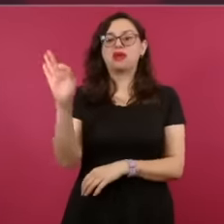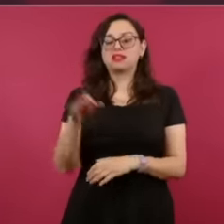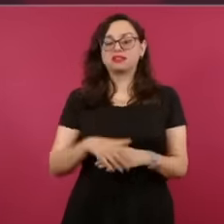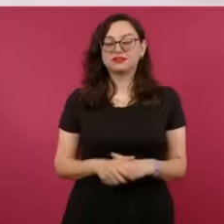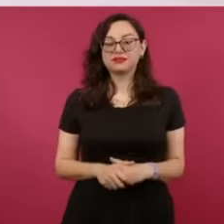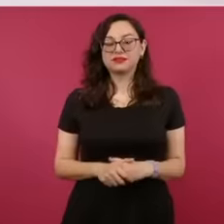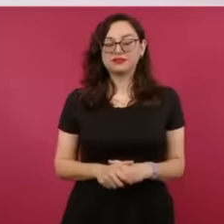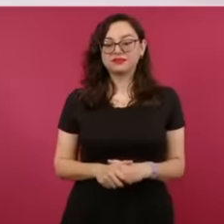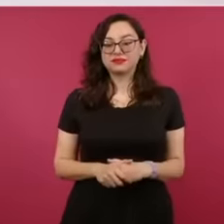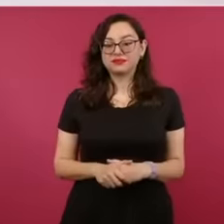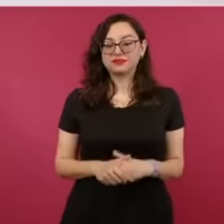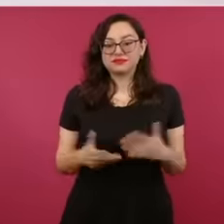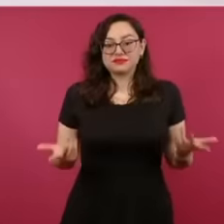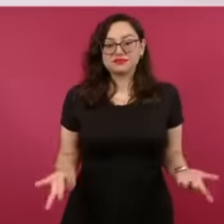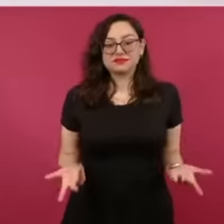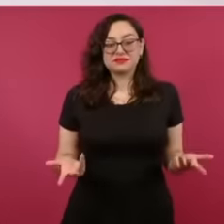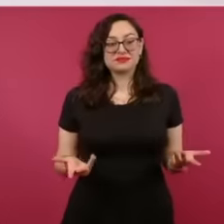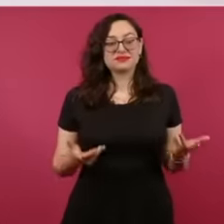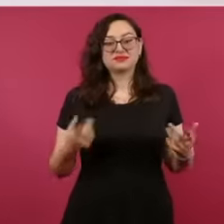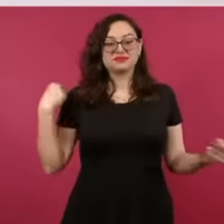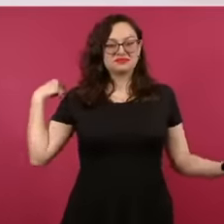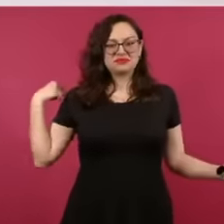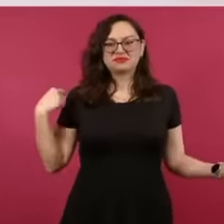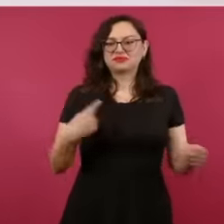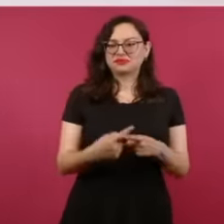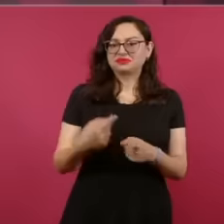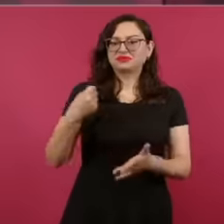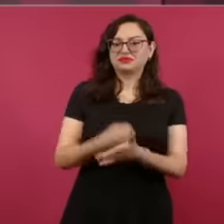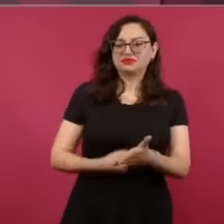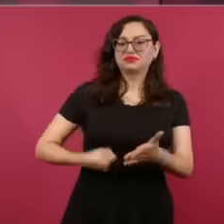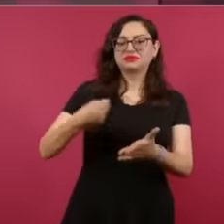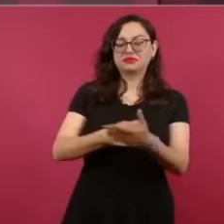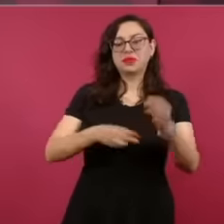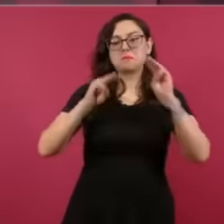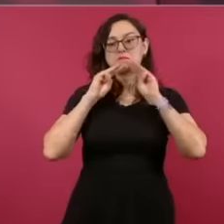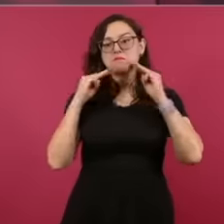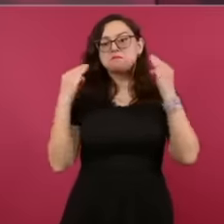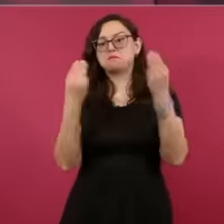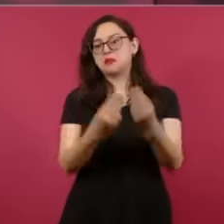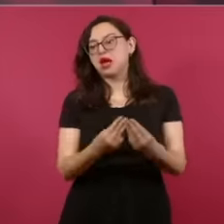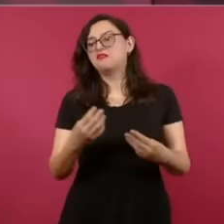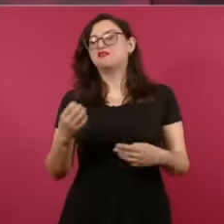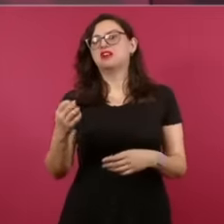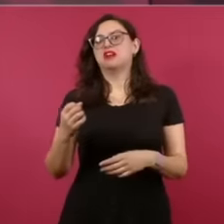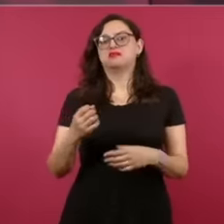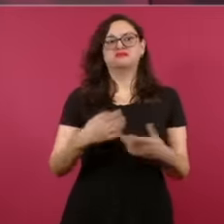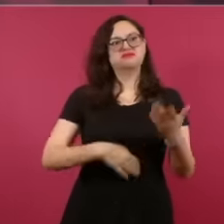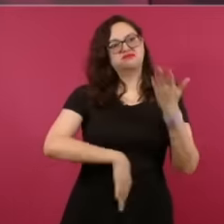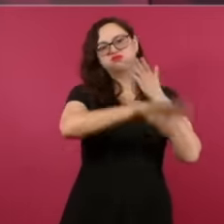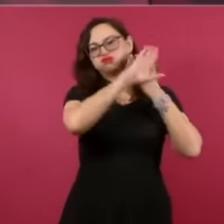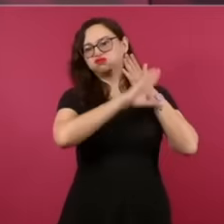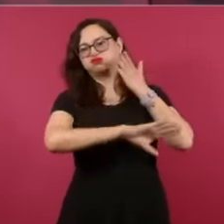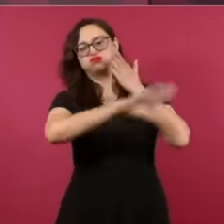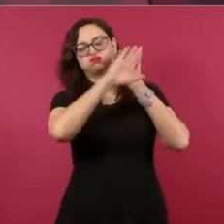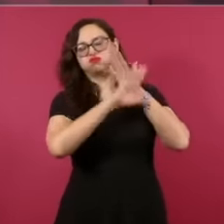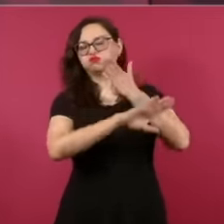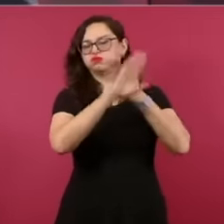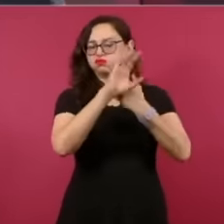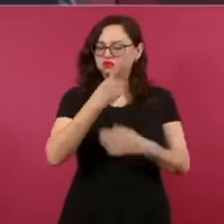Hemos enfrentado a mafias de poder económico, político, y